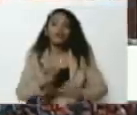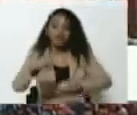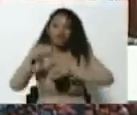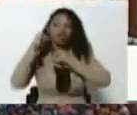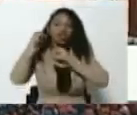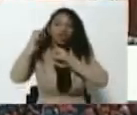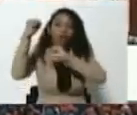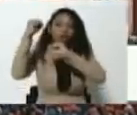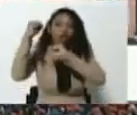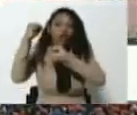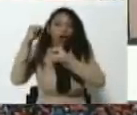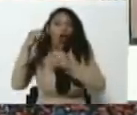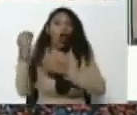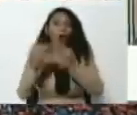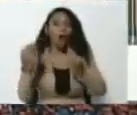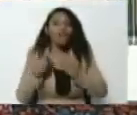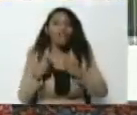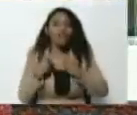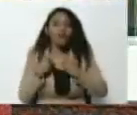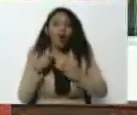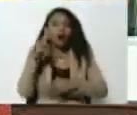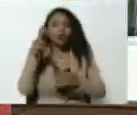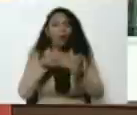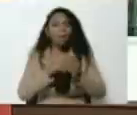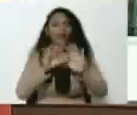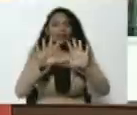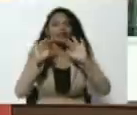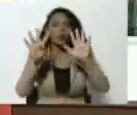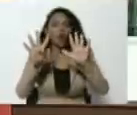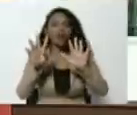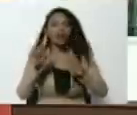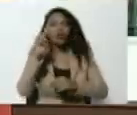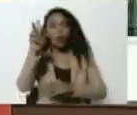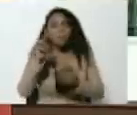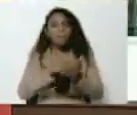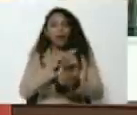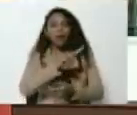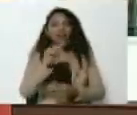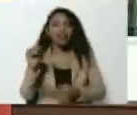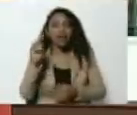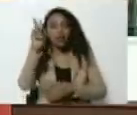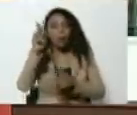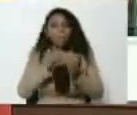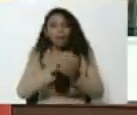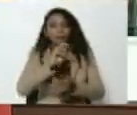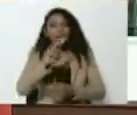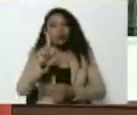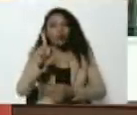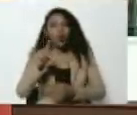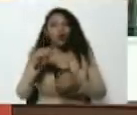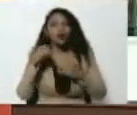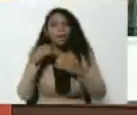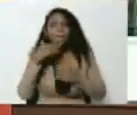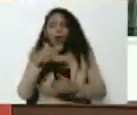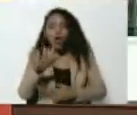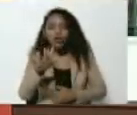Victorioso, como vinimos en el 2019. 2020,